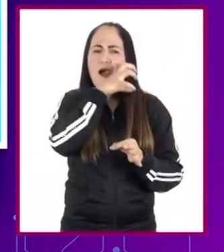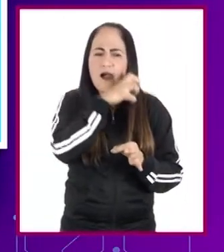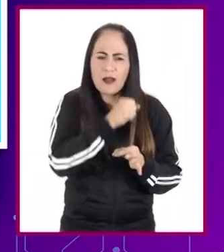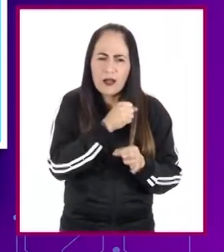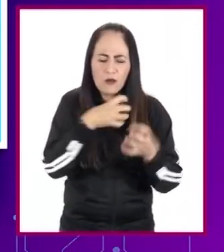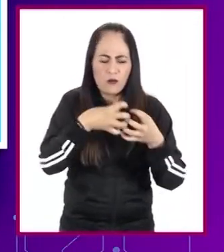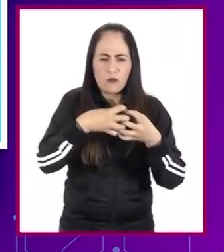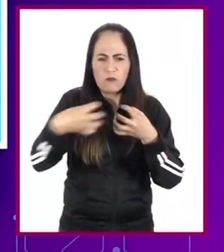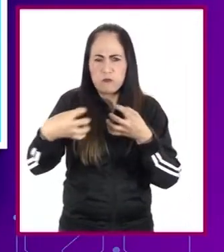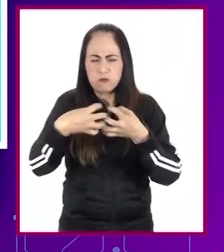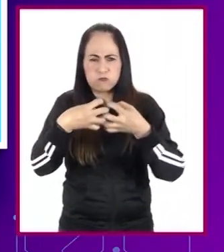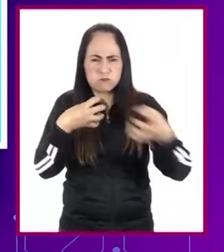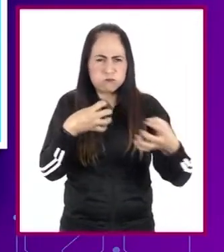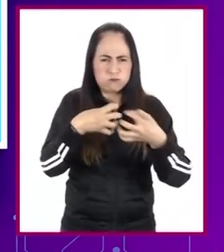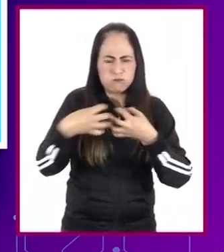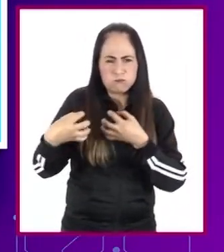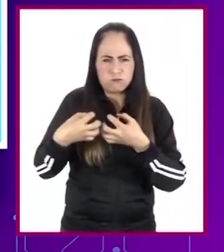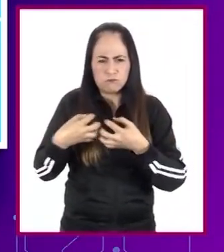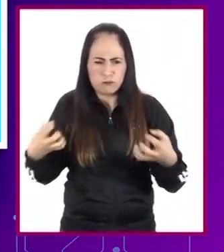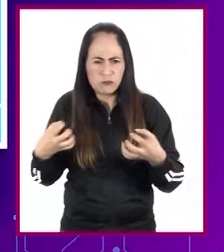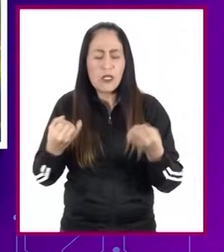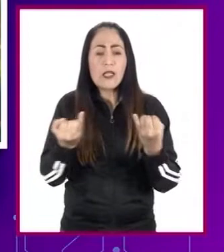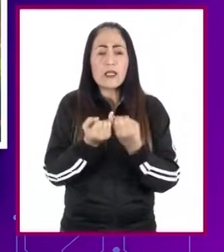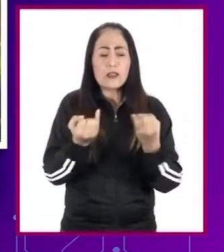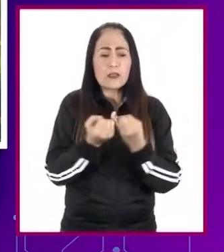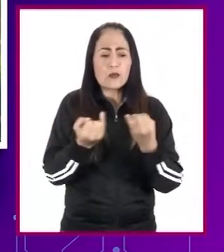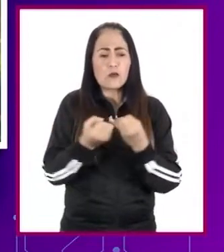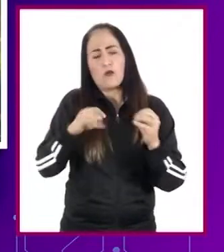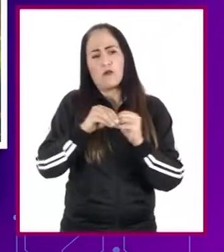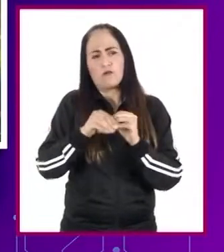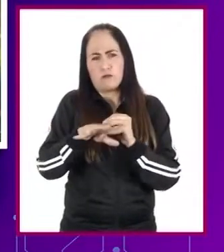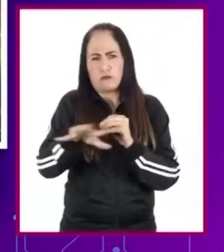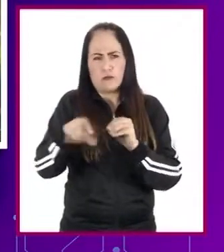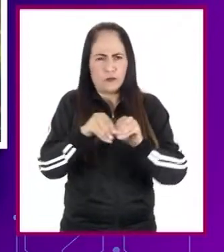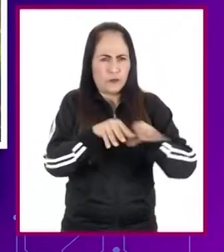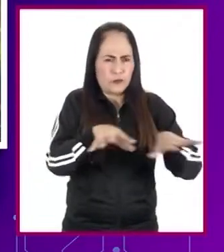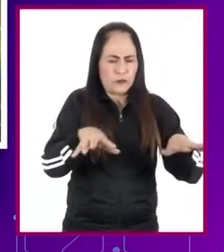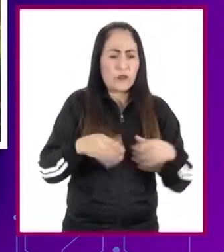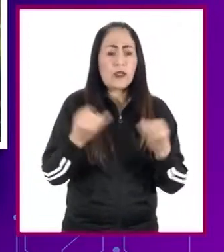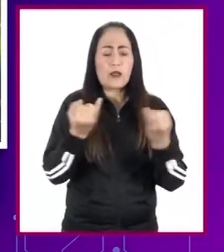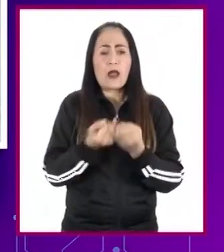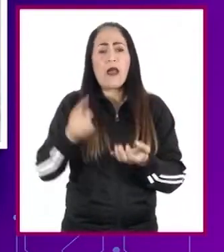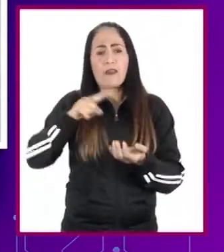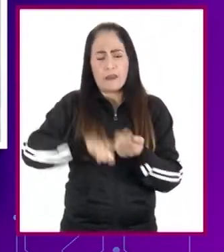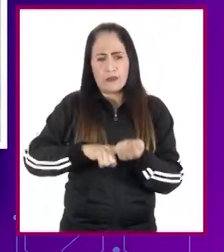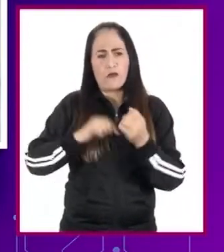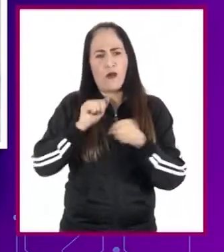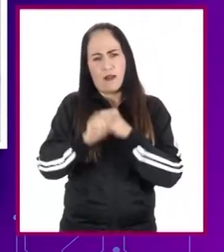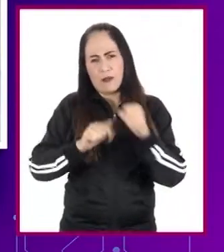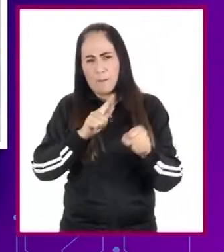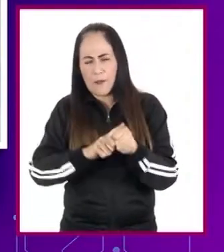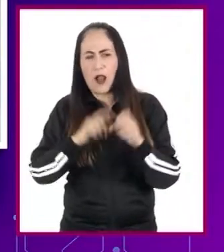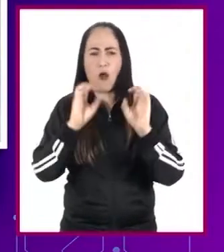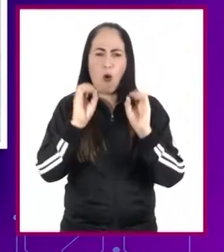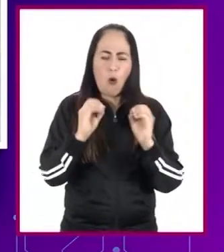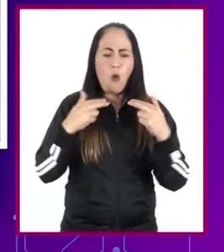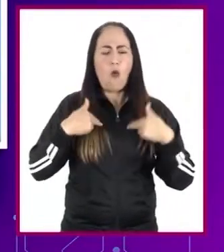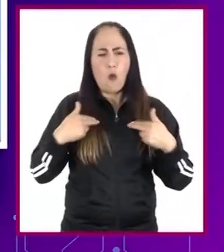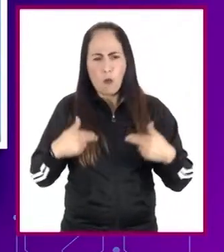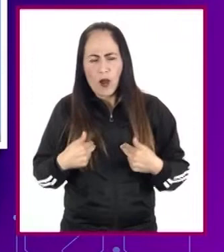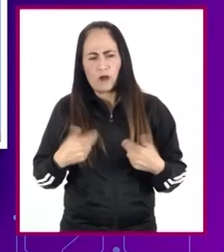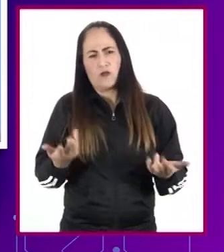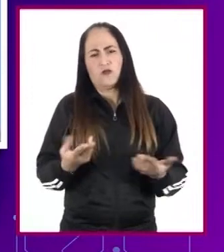división celular y la secreción de sustancias. Y a nivel de los organismos, los animales y los seres vivos, podemos